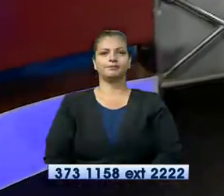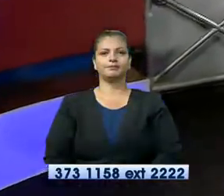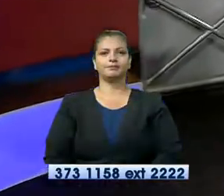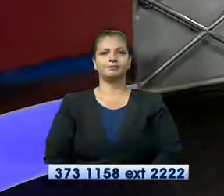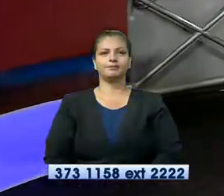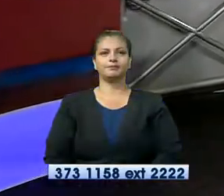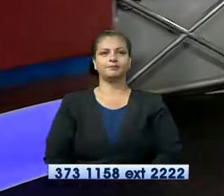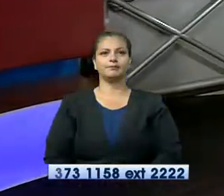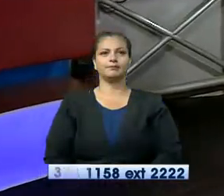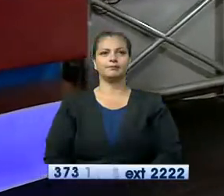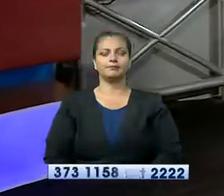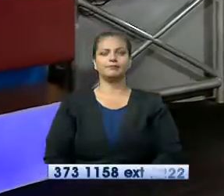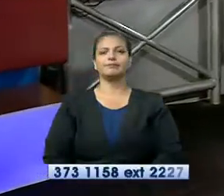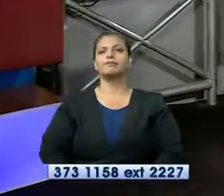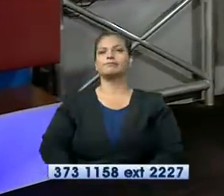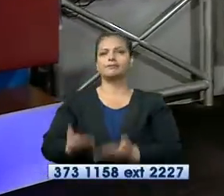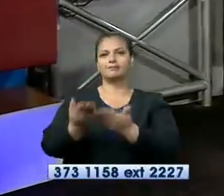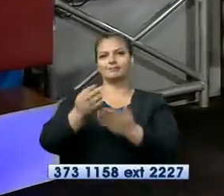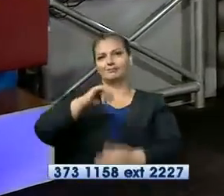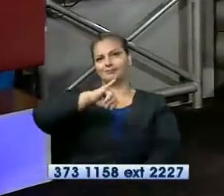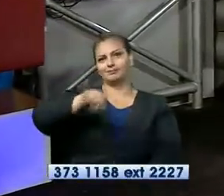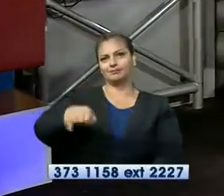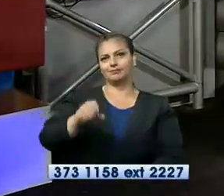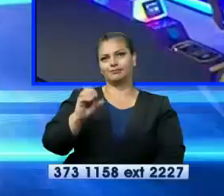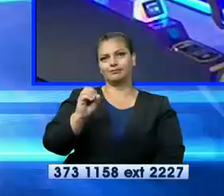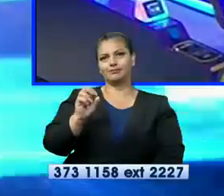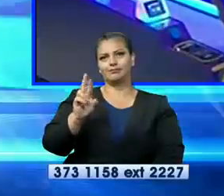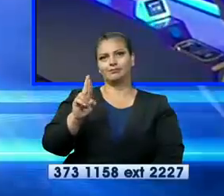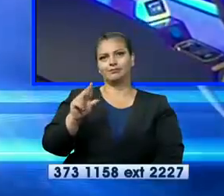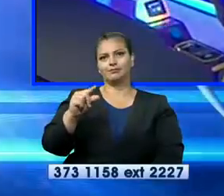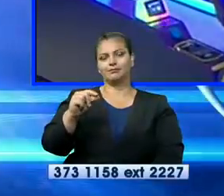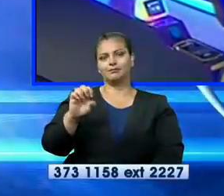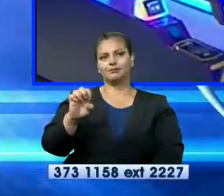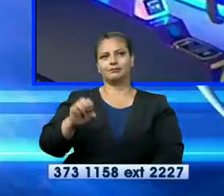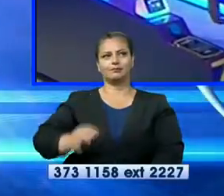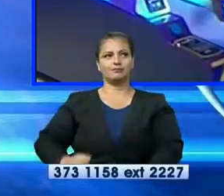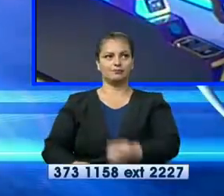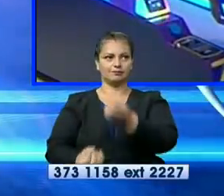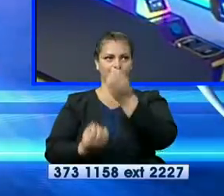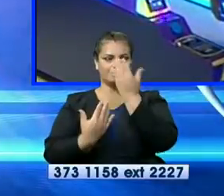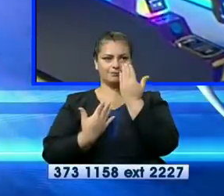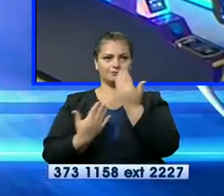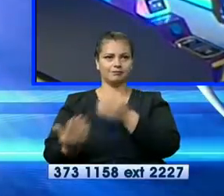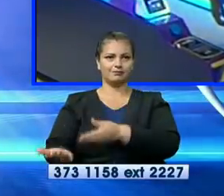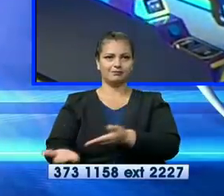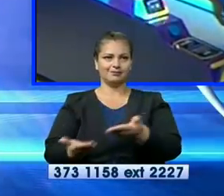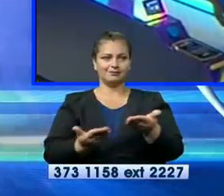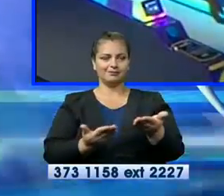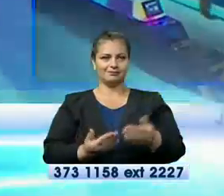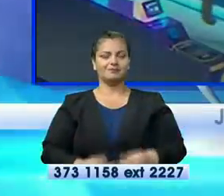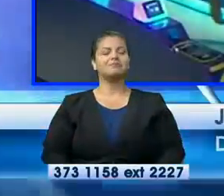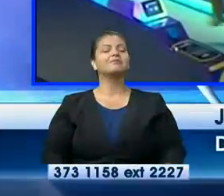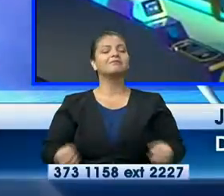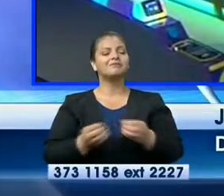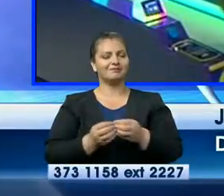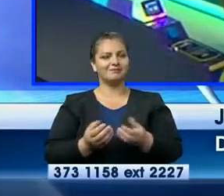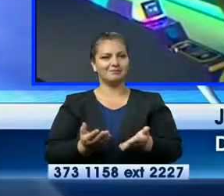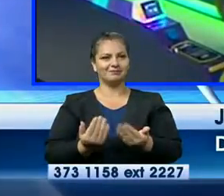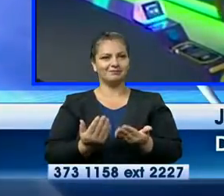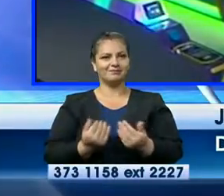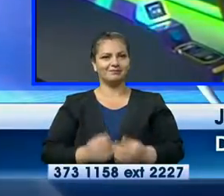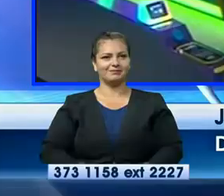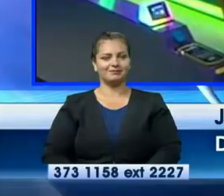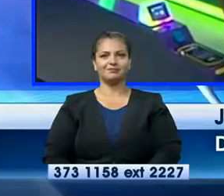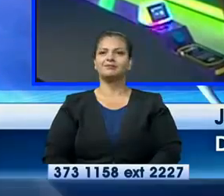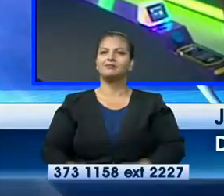vamos con jorge salazar está listo con informaciones exteriores adelante jorge buendía que otras novedades tienes por allá resolver